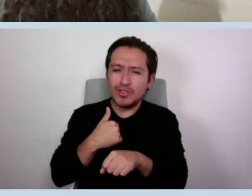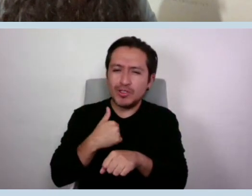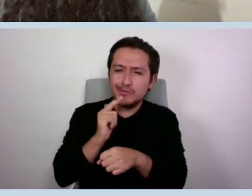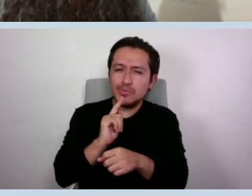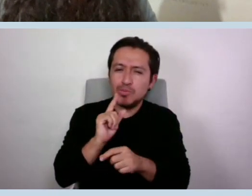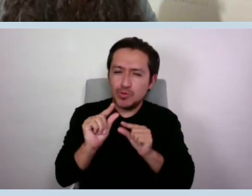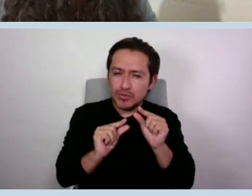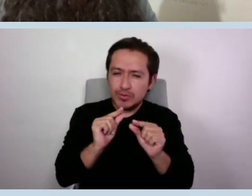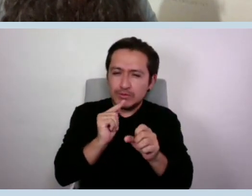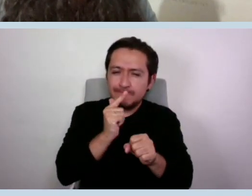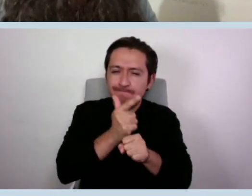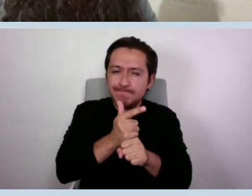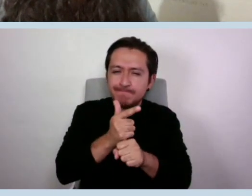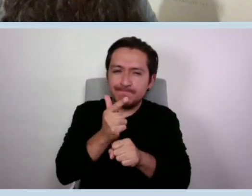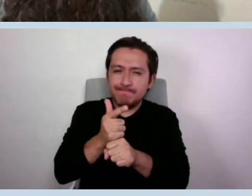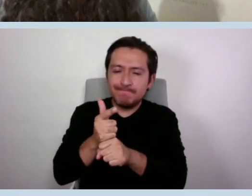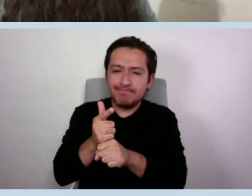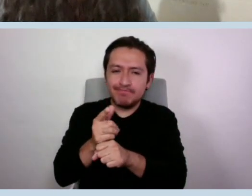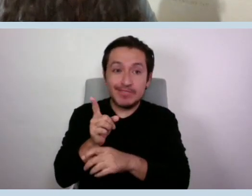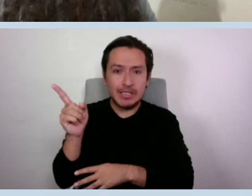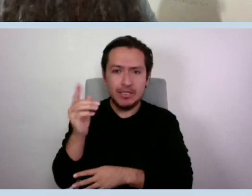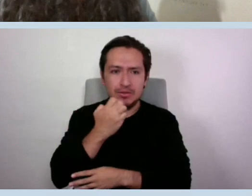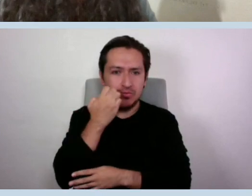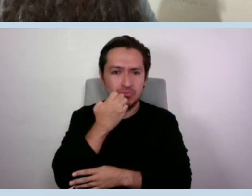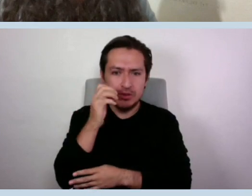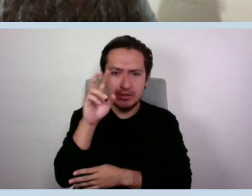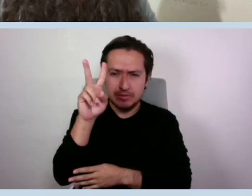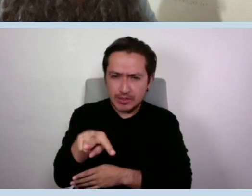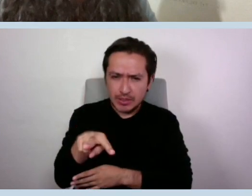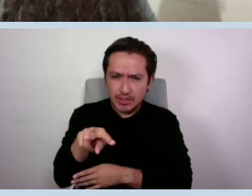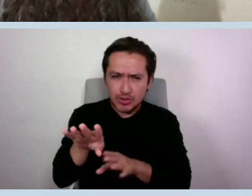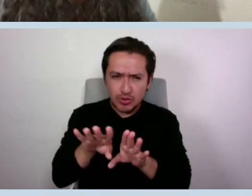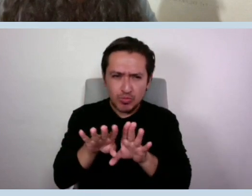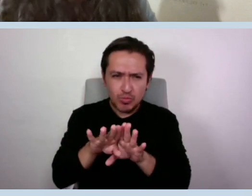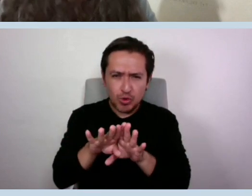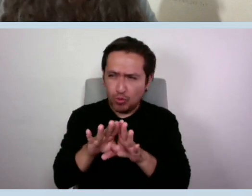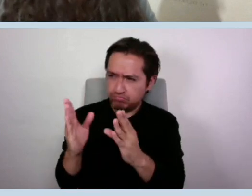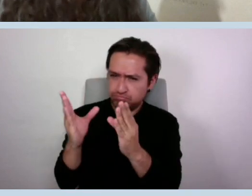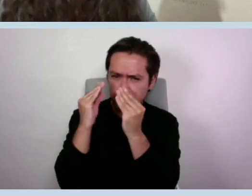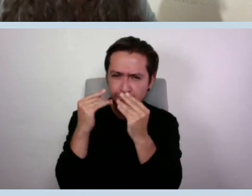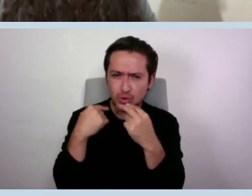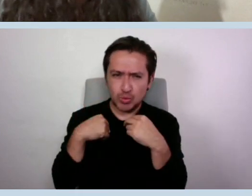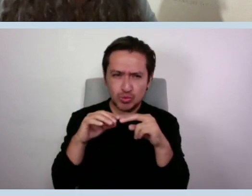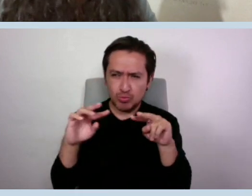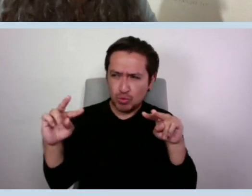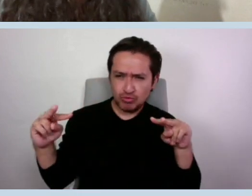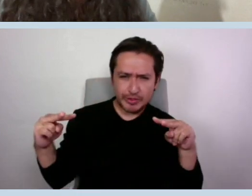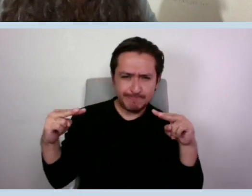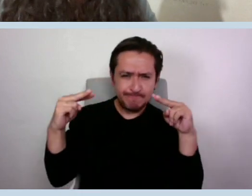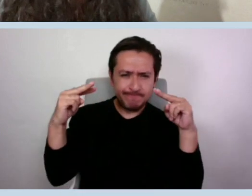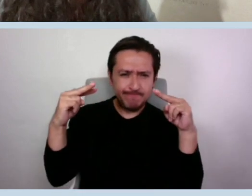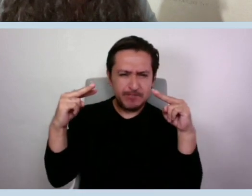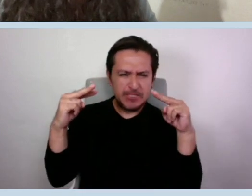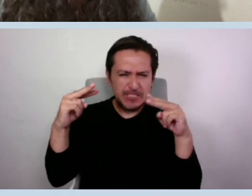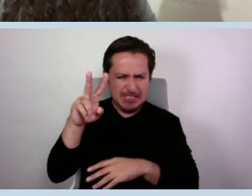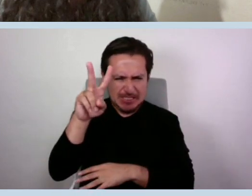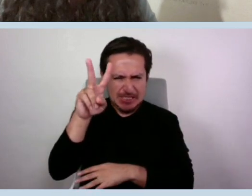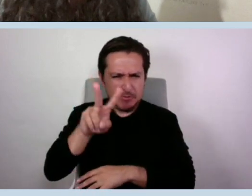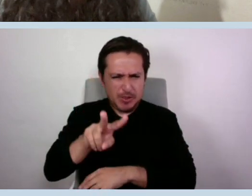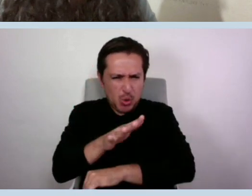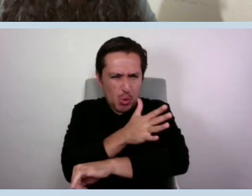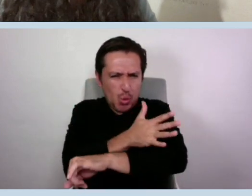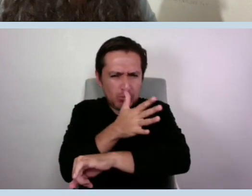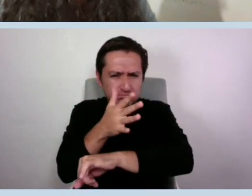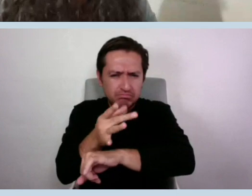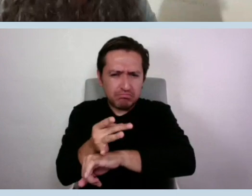que en la escuela no nos enseñaban a mirarnos genuinamente o sea como que nos